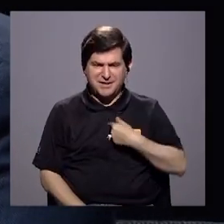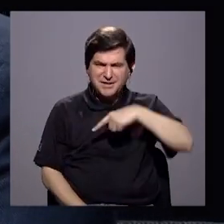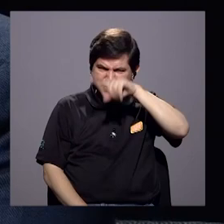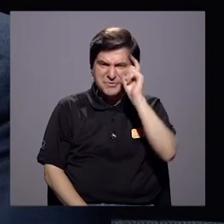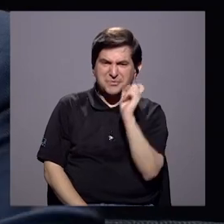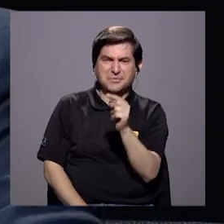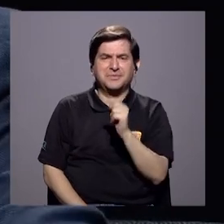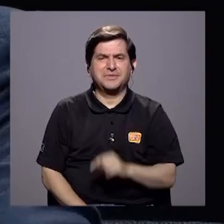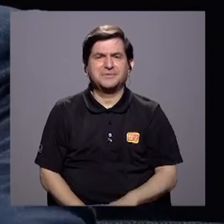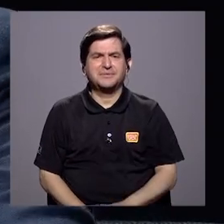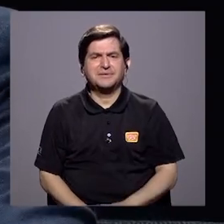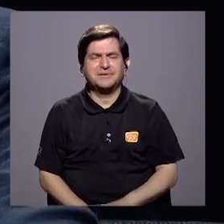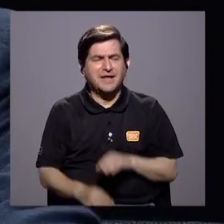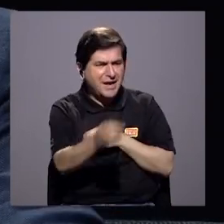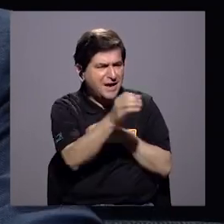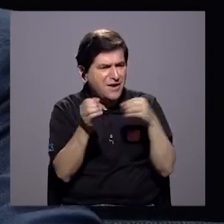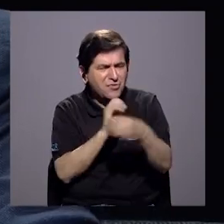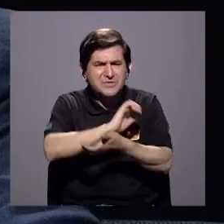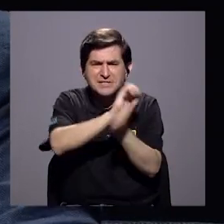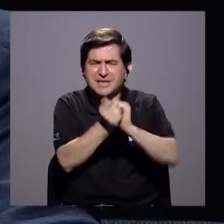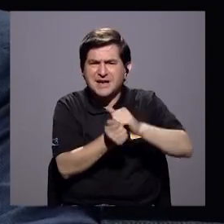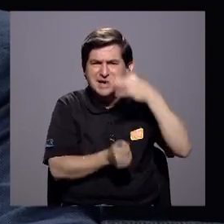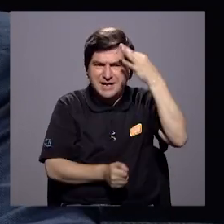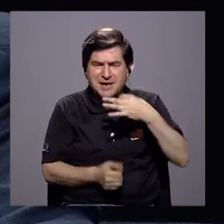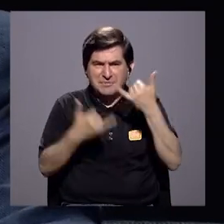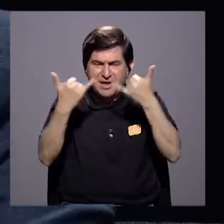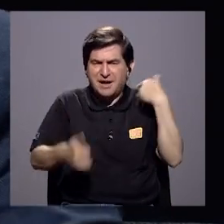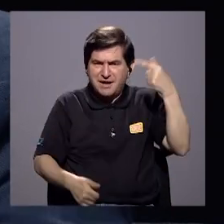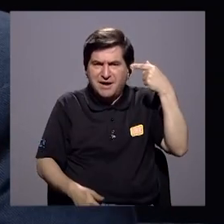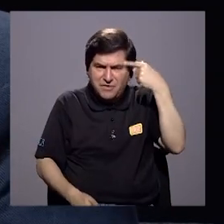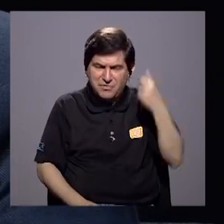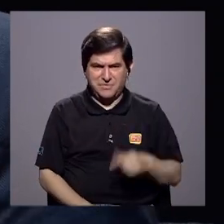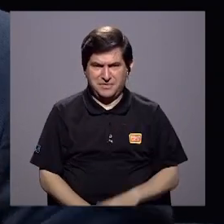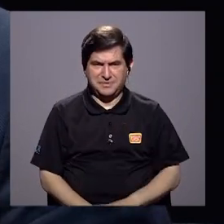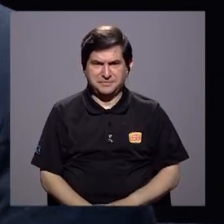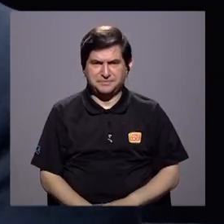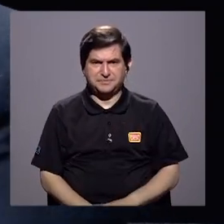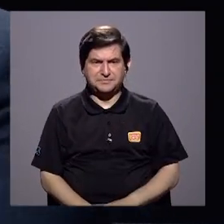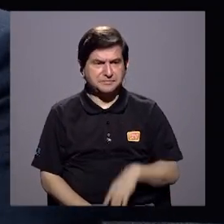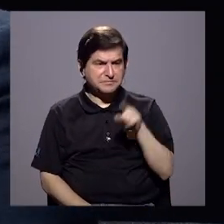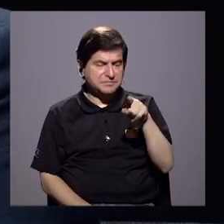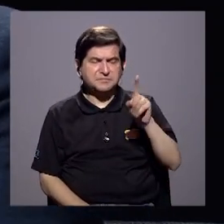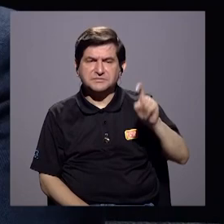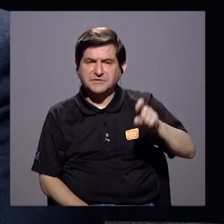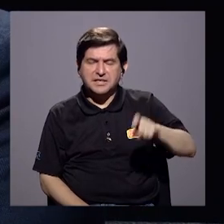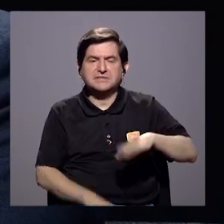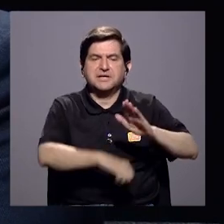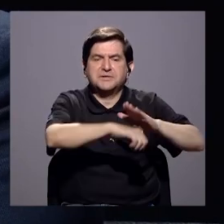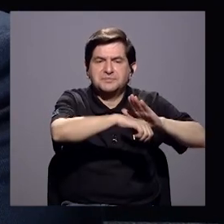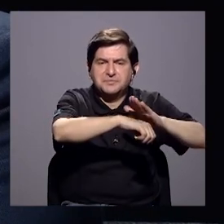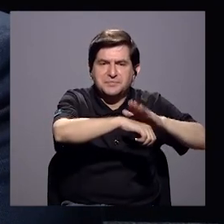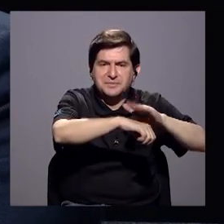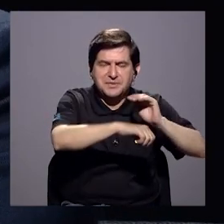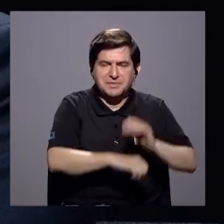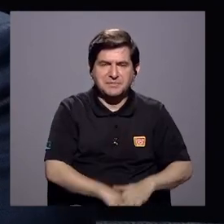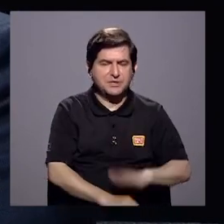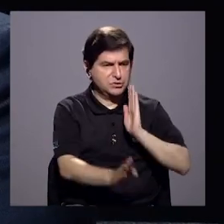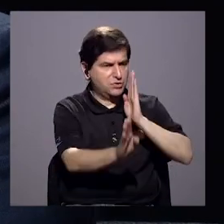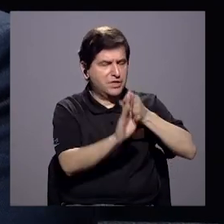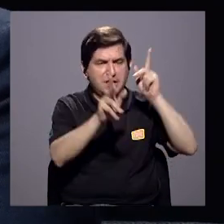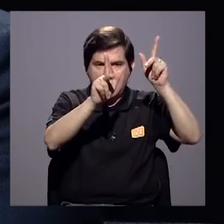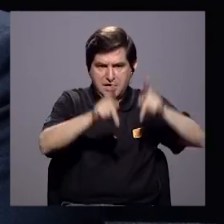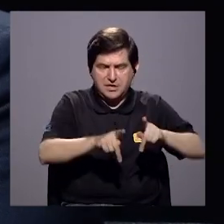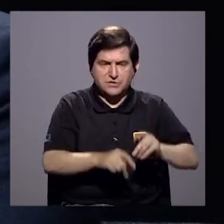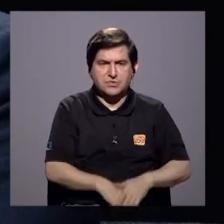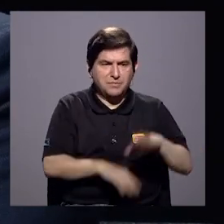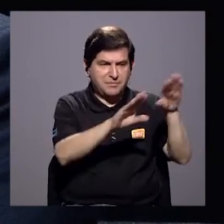preguntarse por qué la agencia cambia de criterio en esa administración de pasar a que se requeriría el consentimiento expreso los